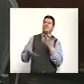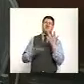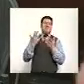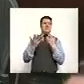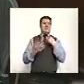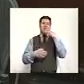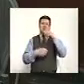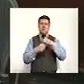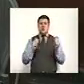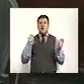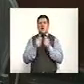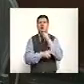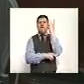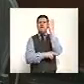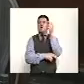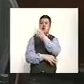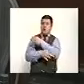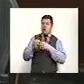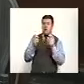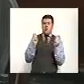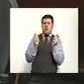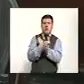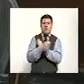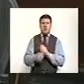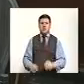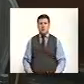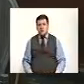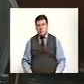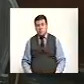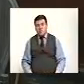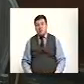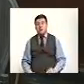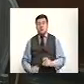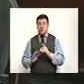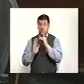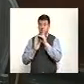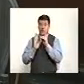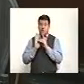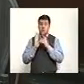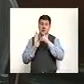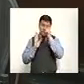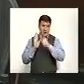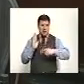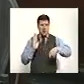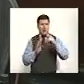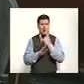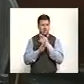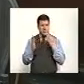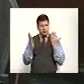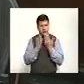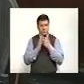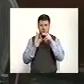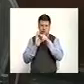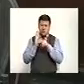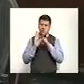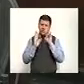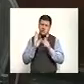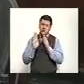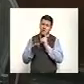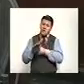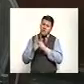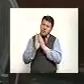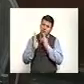integralmente la Fiscalía General de la Nación. Se expide un decreto que debería ser utilizado para normas de carácter